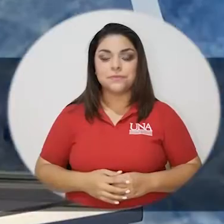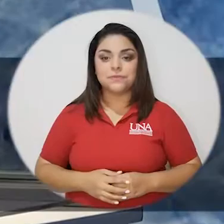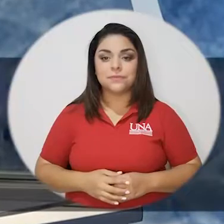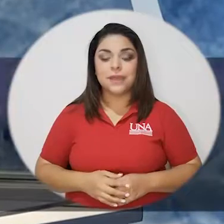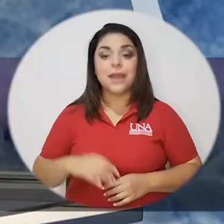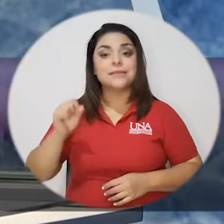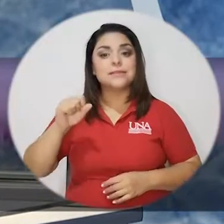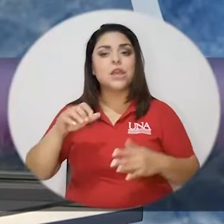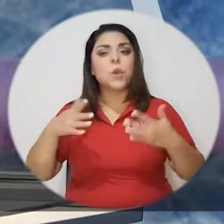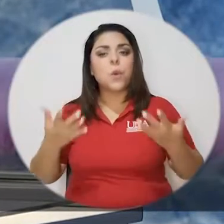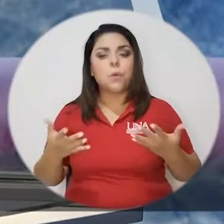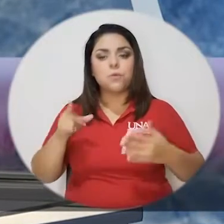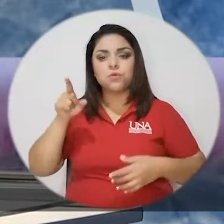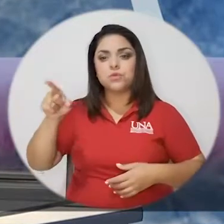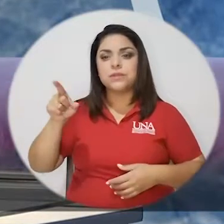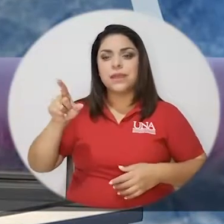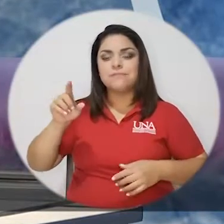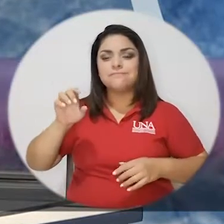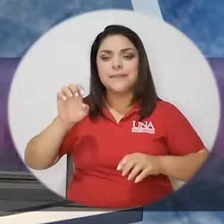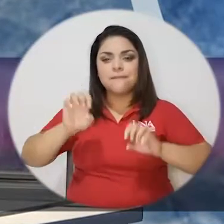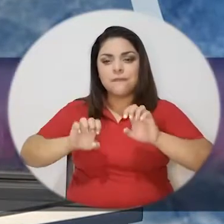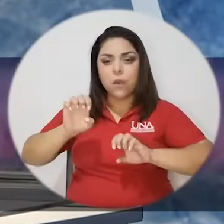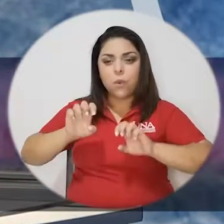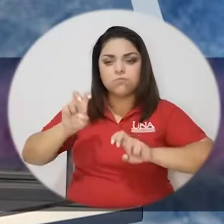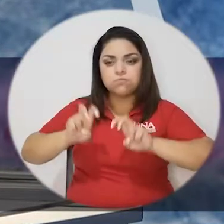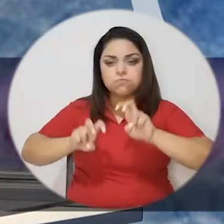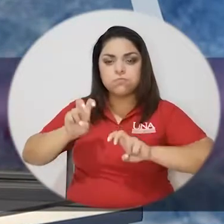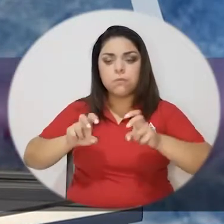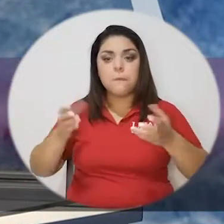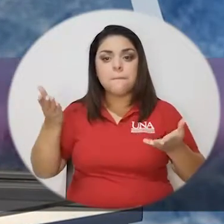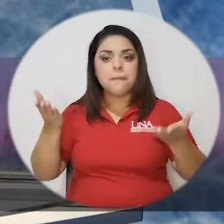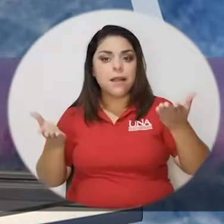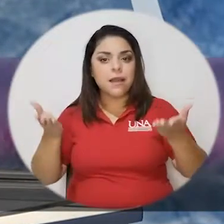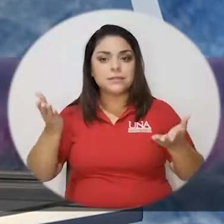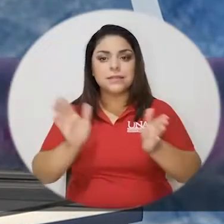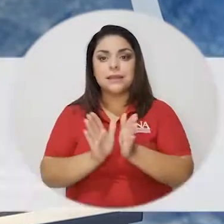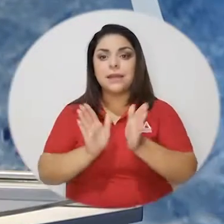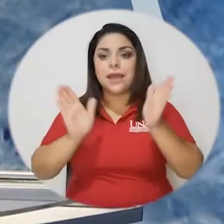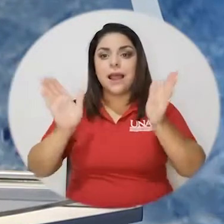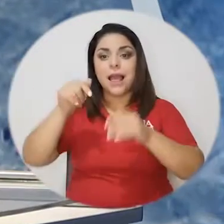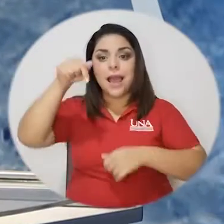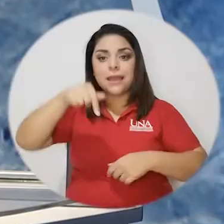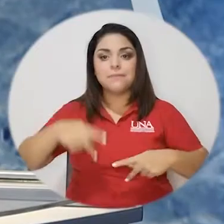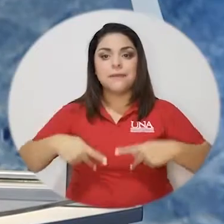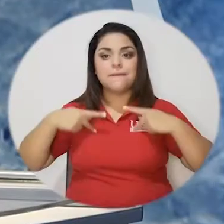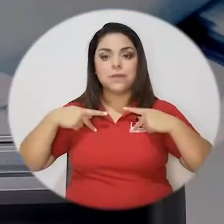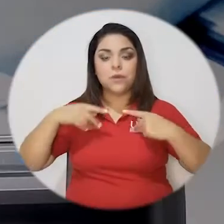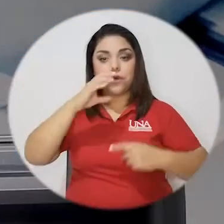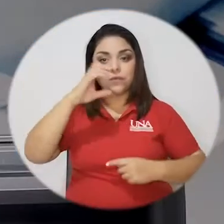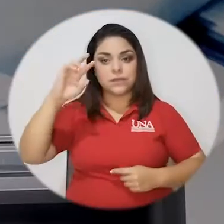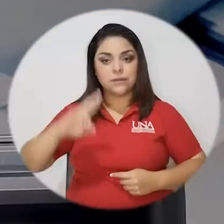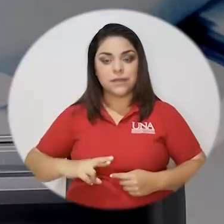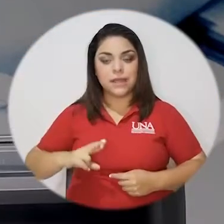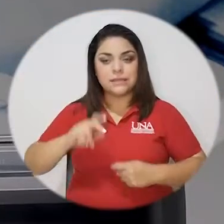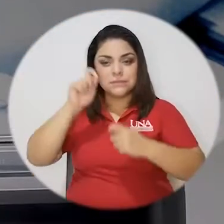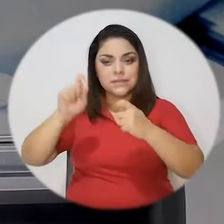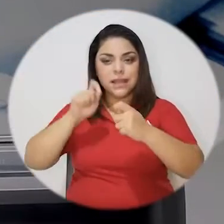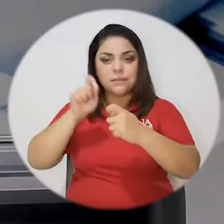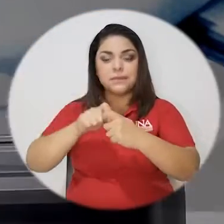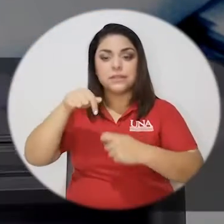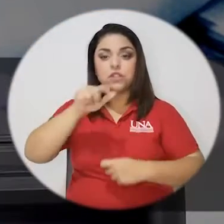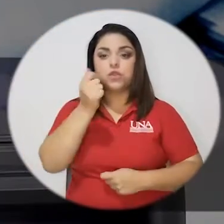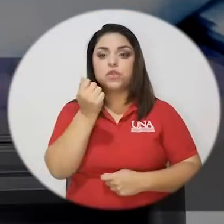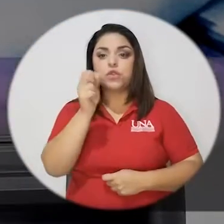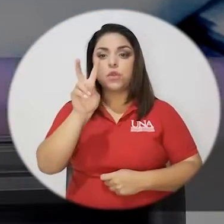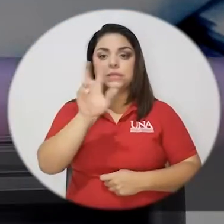¿Cómo evaluaría usted en un balance general la situación que hemos vivido en Costa Rica, particularmente en estos 12 meses? Bueno, uno podría